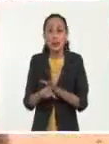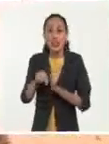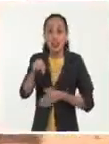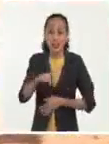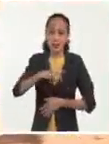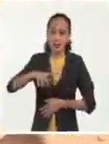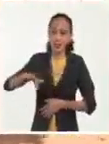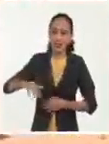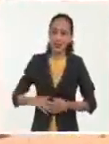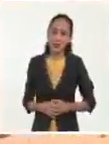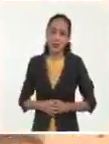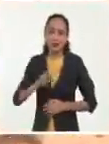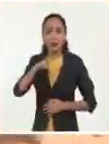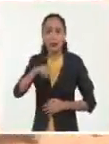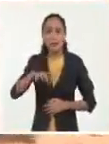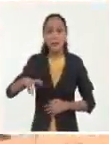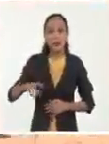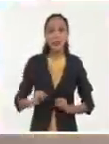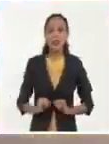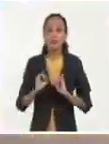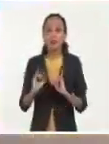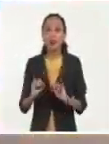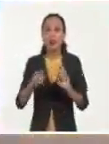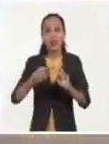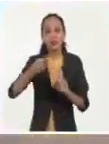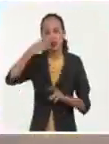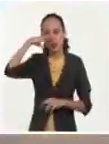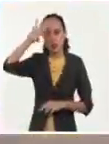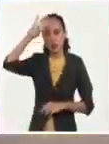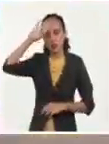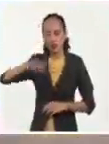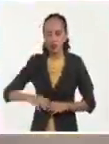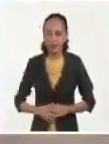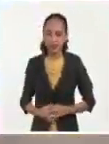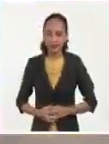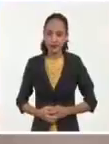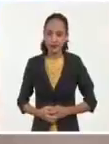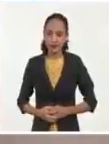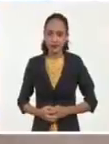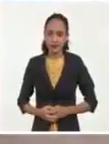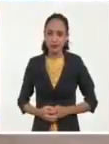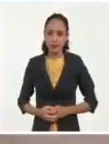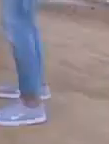Desde Pinar del Río, Yamilé Abreu, Sistema Informativo de la Televisión Cubana.